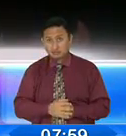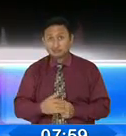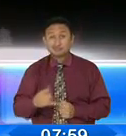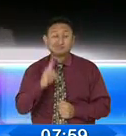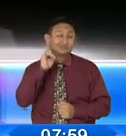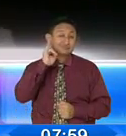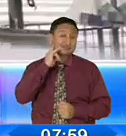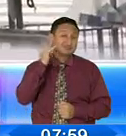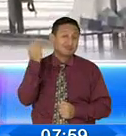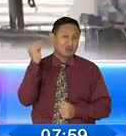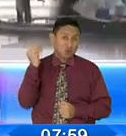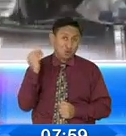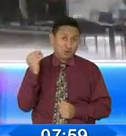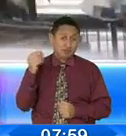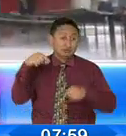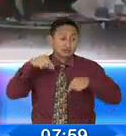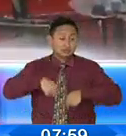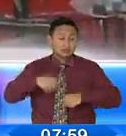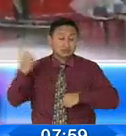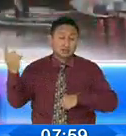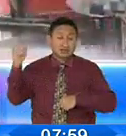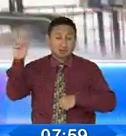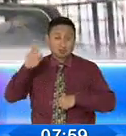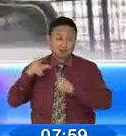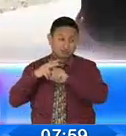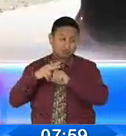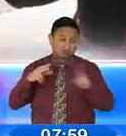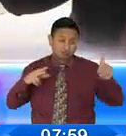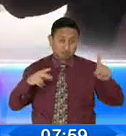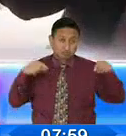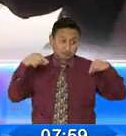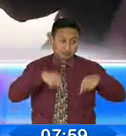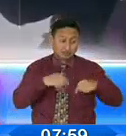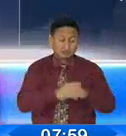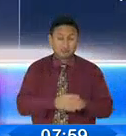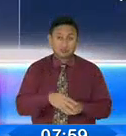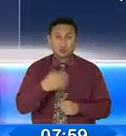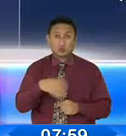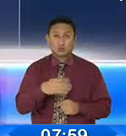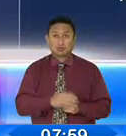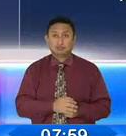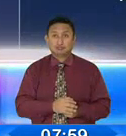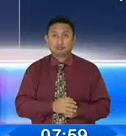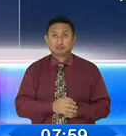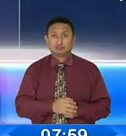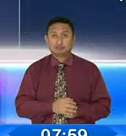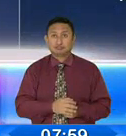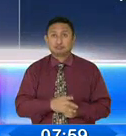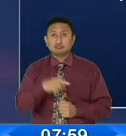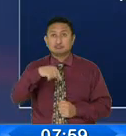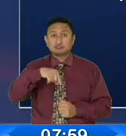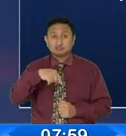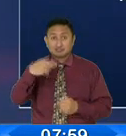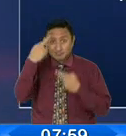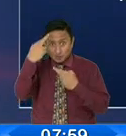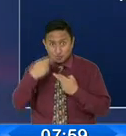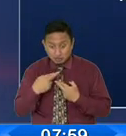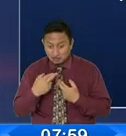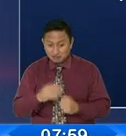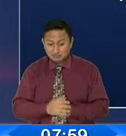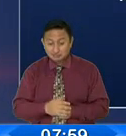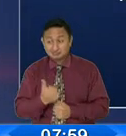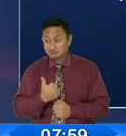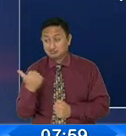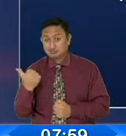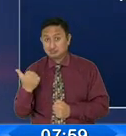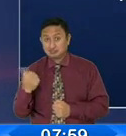y adolescentes que escapan de la crisis en Venezuela les tocó vivir. Aquí le faltan mucho el respeto a uno. El señor de al lado tiene